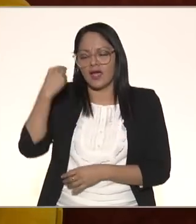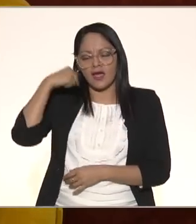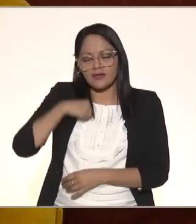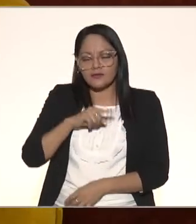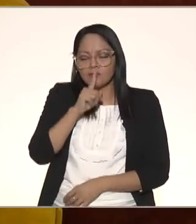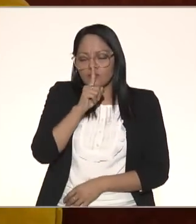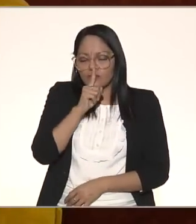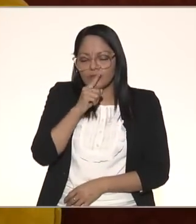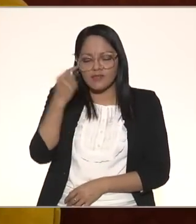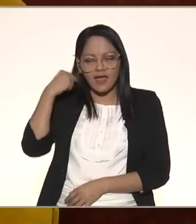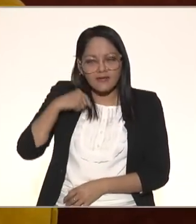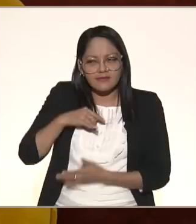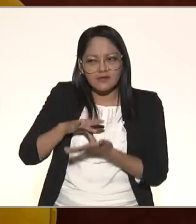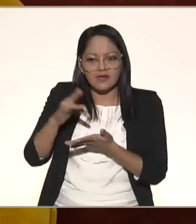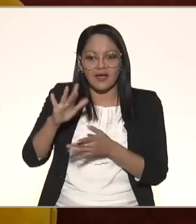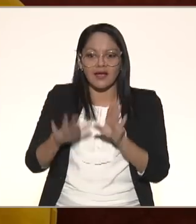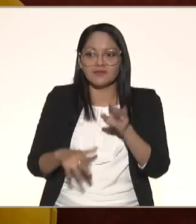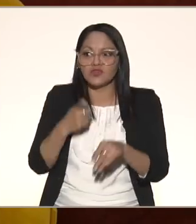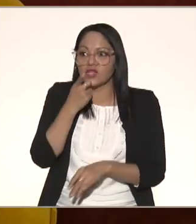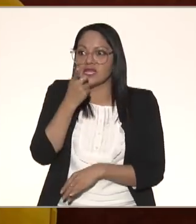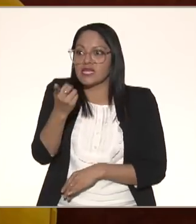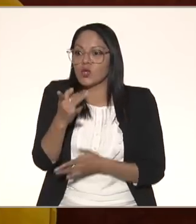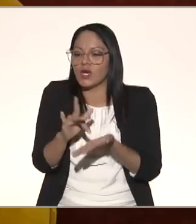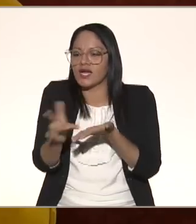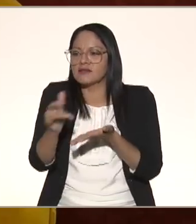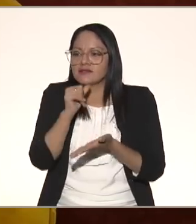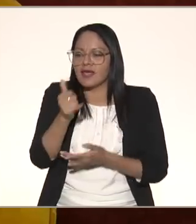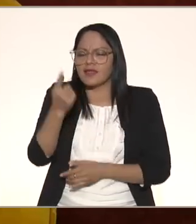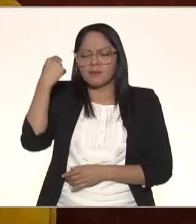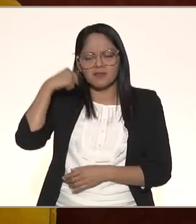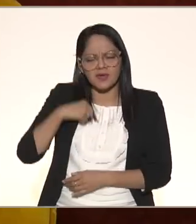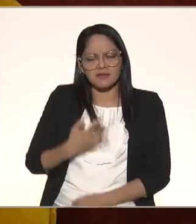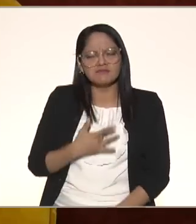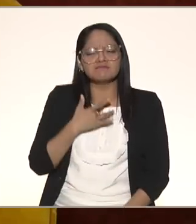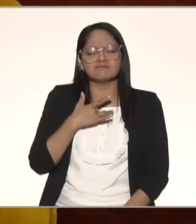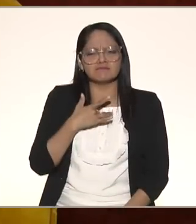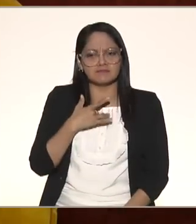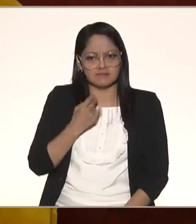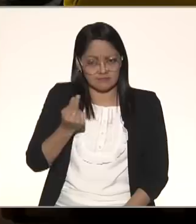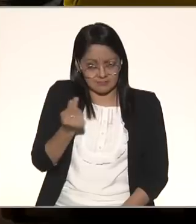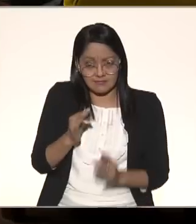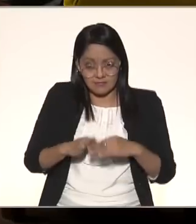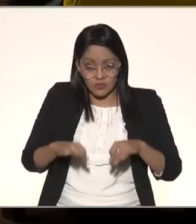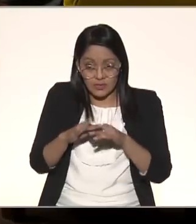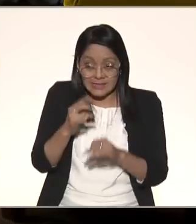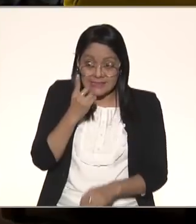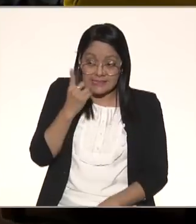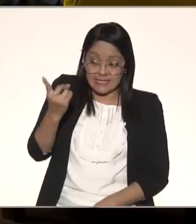a veces como que tengo acciones o no digo la palabra gracias pero ¿es necesario o importante decirla?